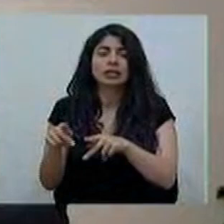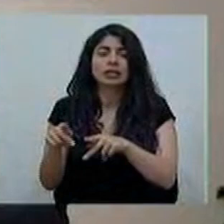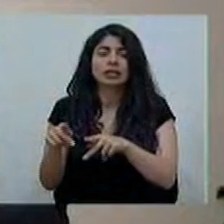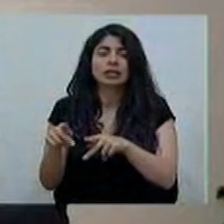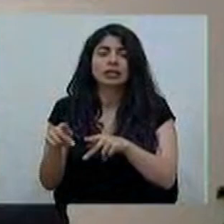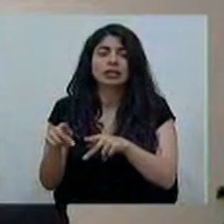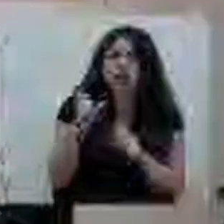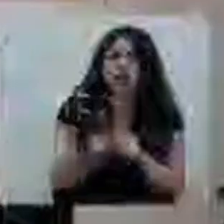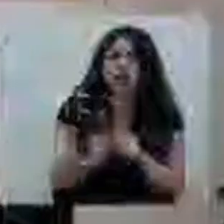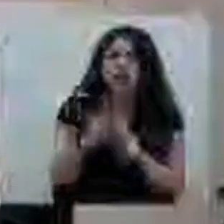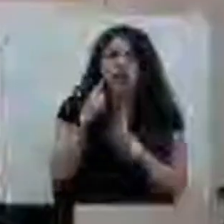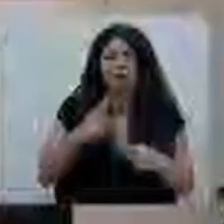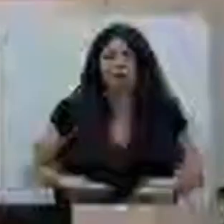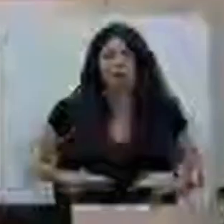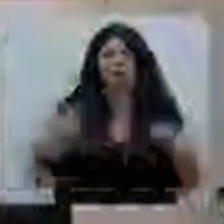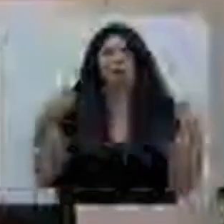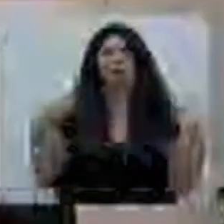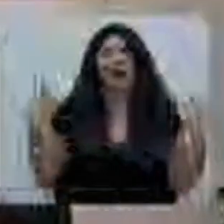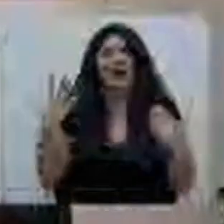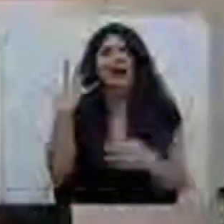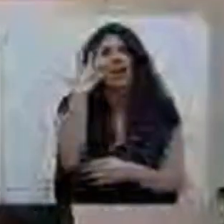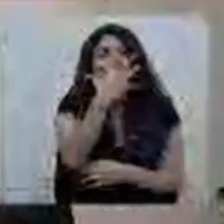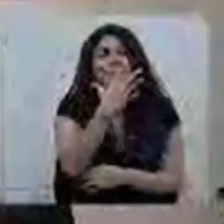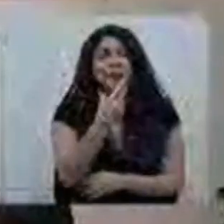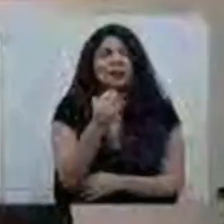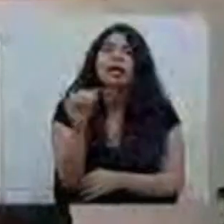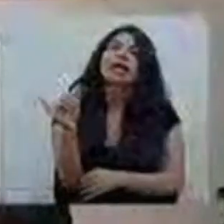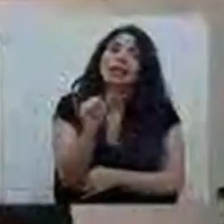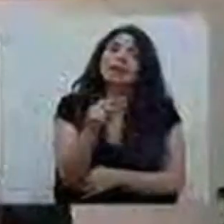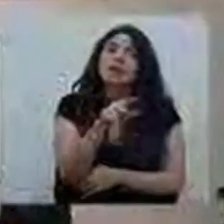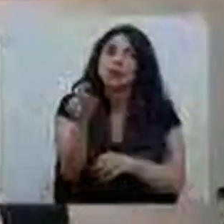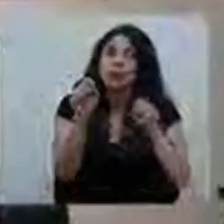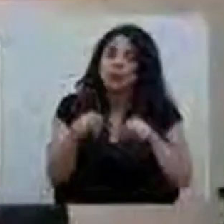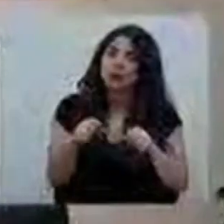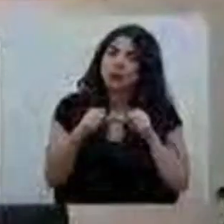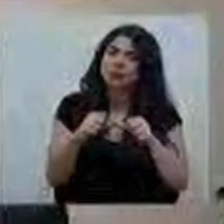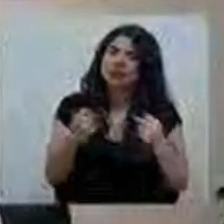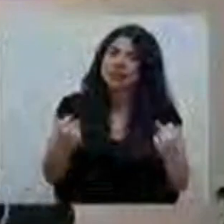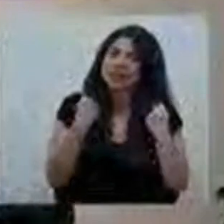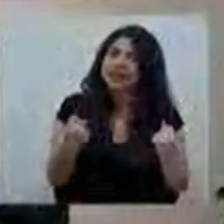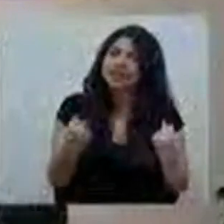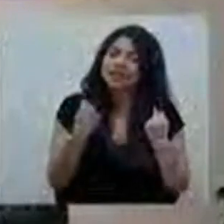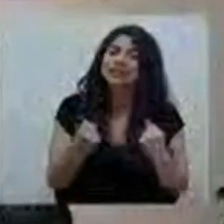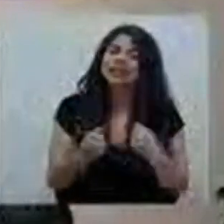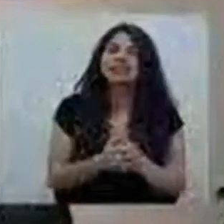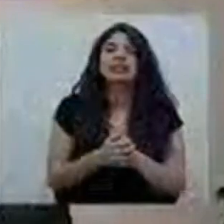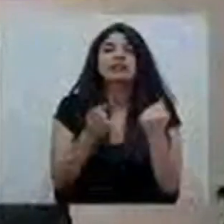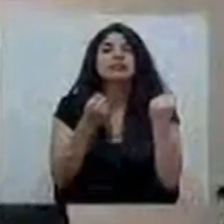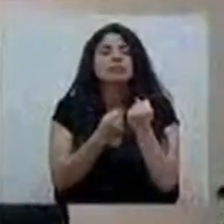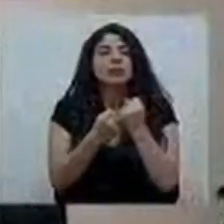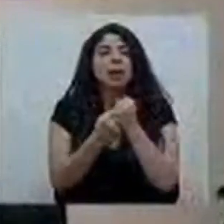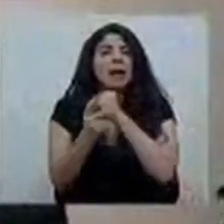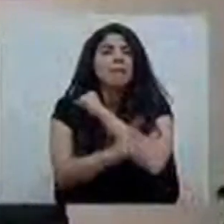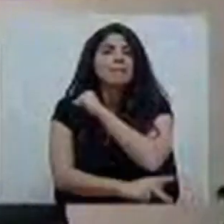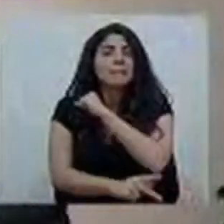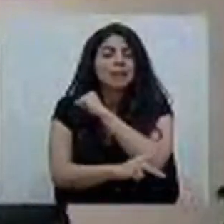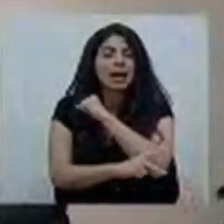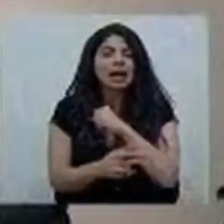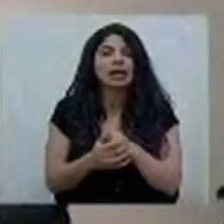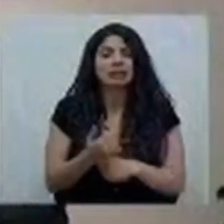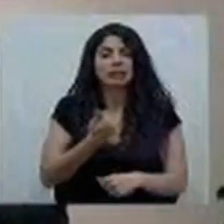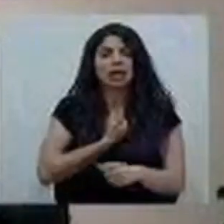una vida alegre, hermosa, también que puedan seguir ejercitándose, contribuyendo al país, manteniendo